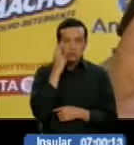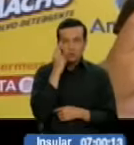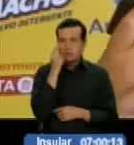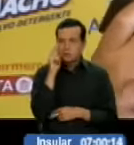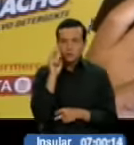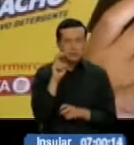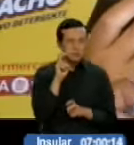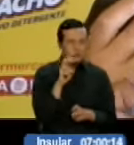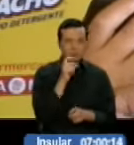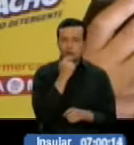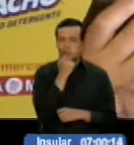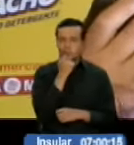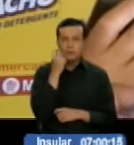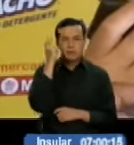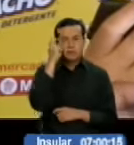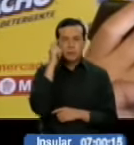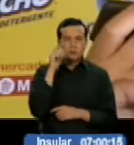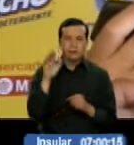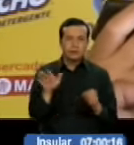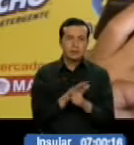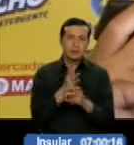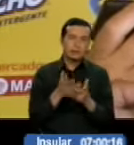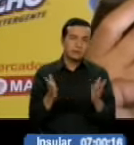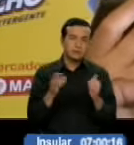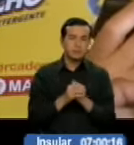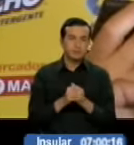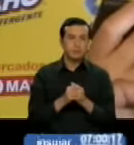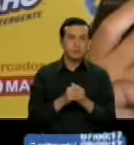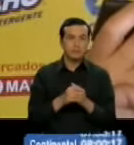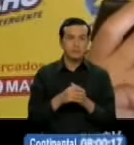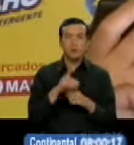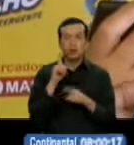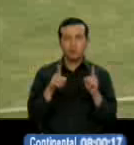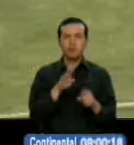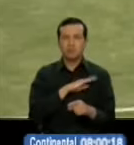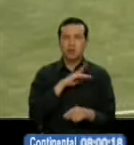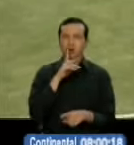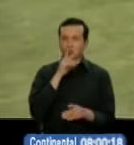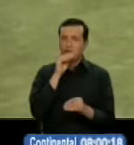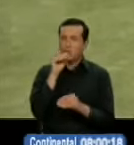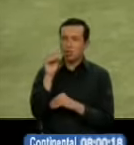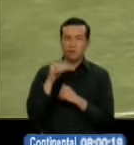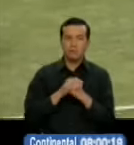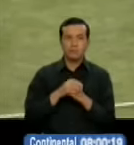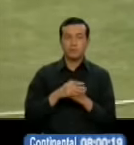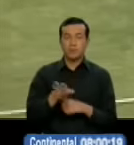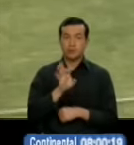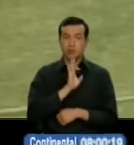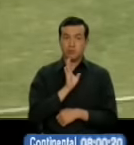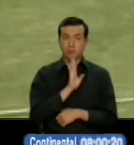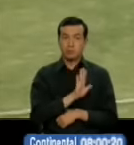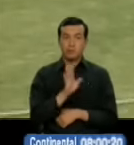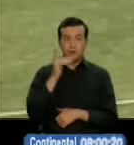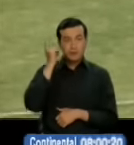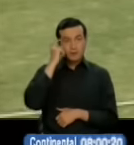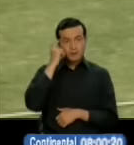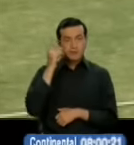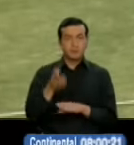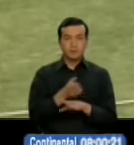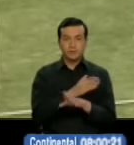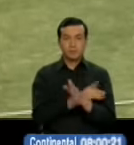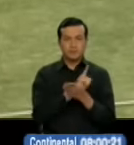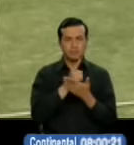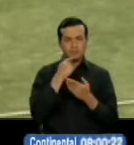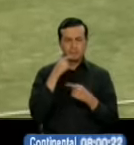profundo que pueda y tratar de hacer todas las cosas. Y esos comentarios son malintencionados. Y es que para el entrenador, ratificado a principios de